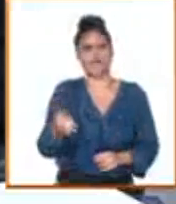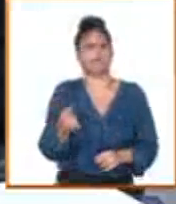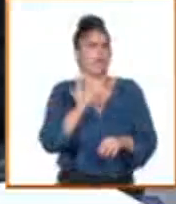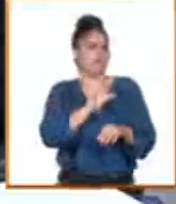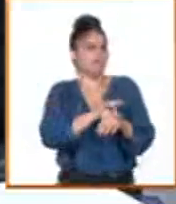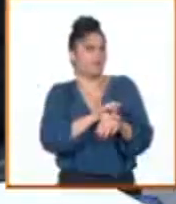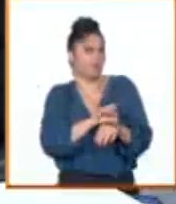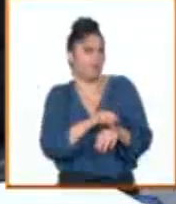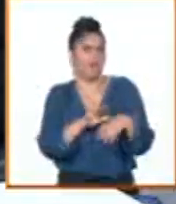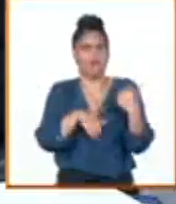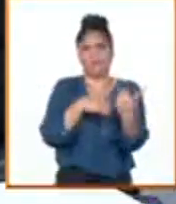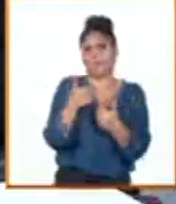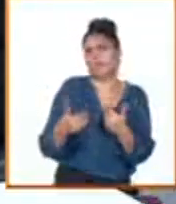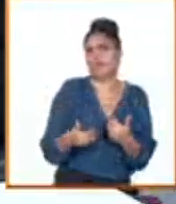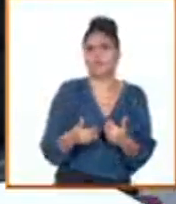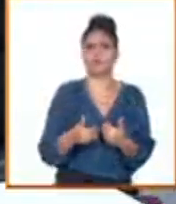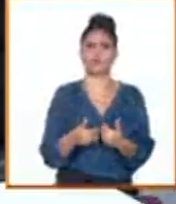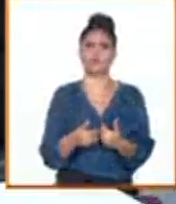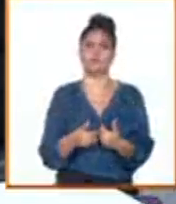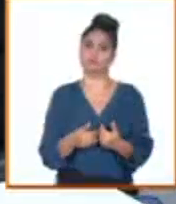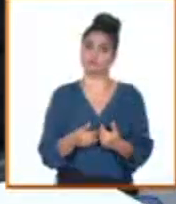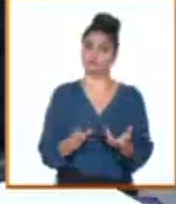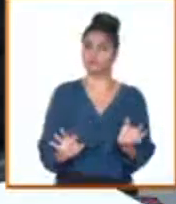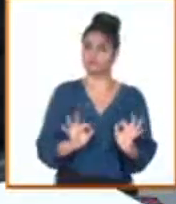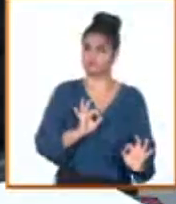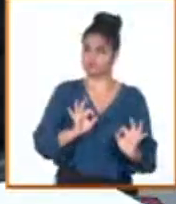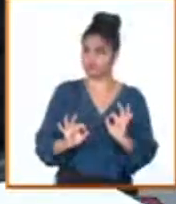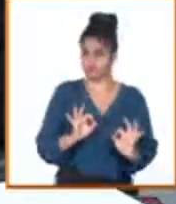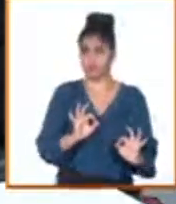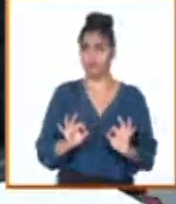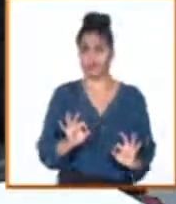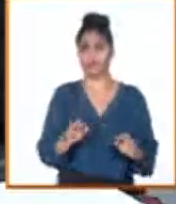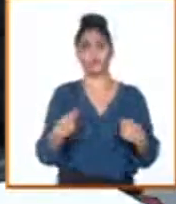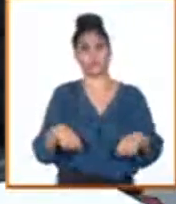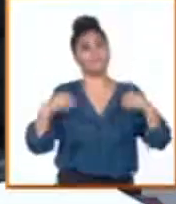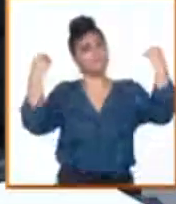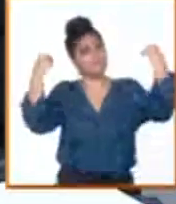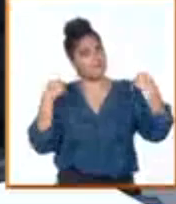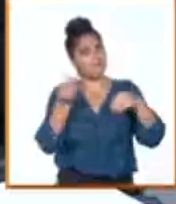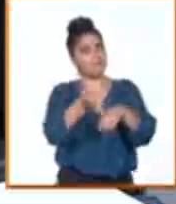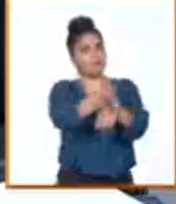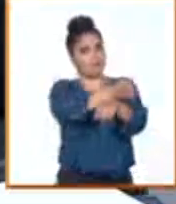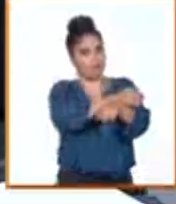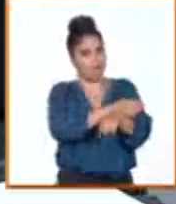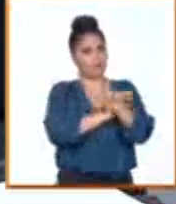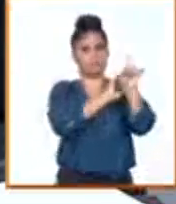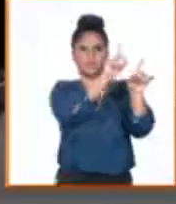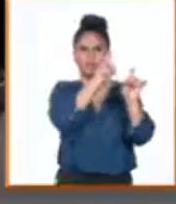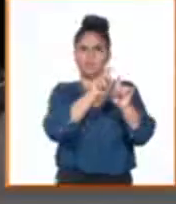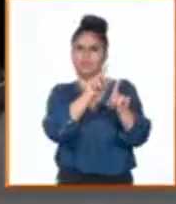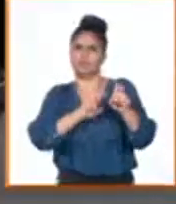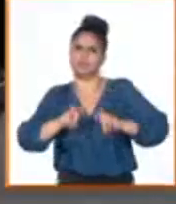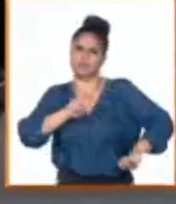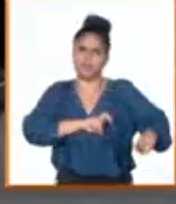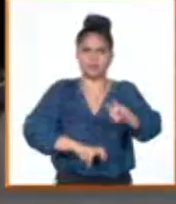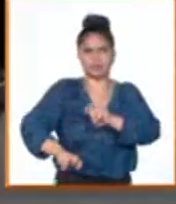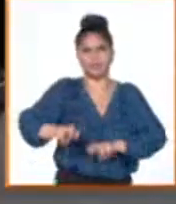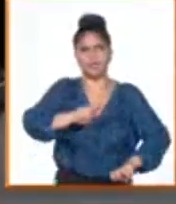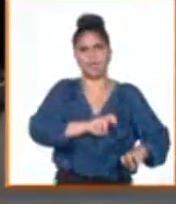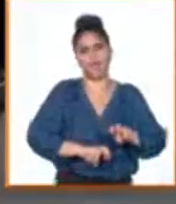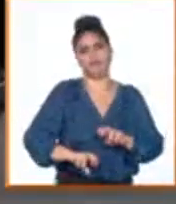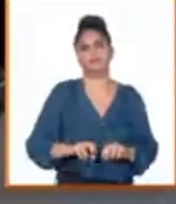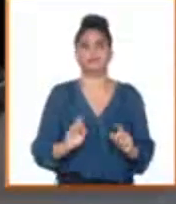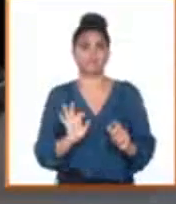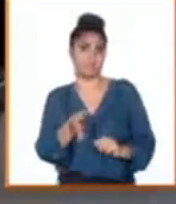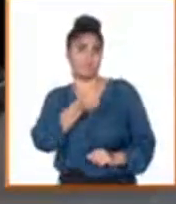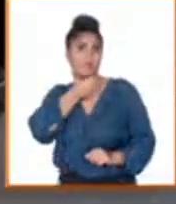investigación, donde participen todas las aristas de la comunicación. Le da a los medios y a los periodistas, Jorge, instrumentos, le da